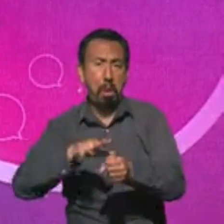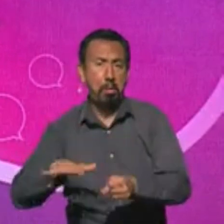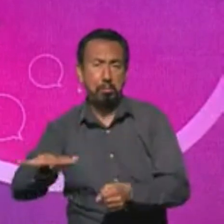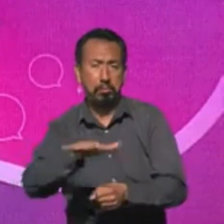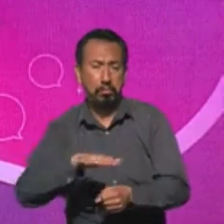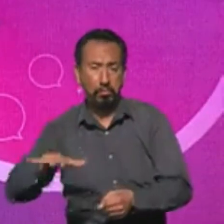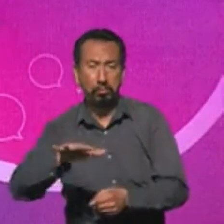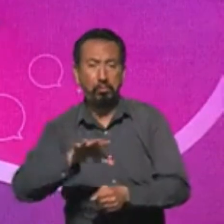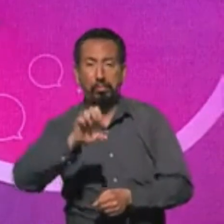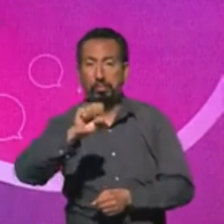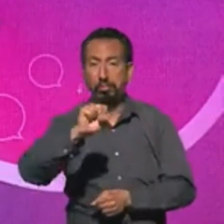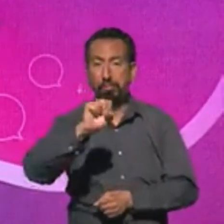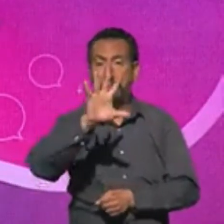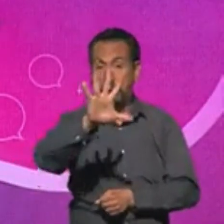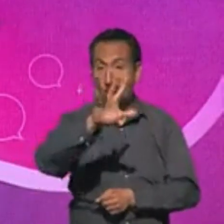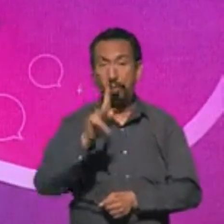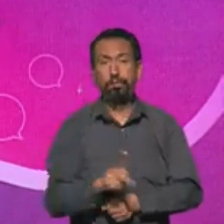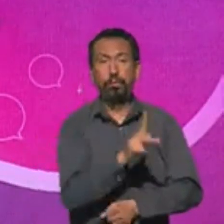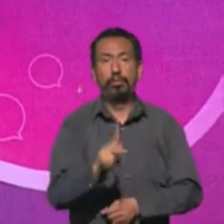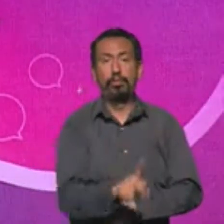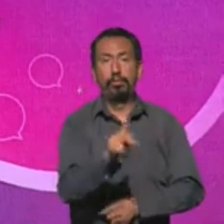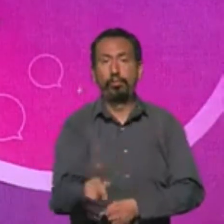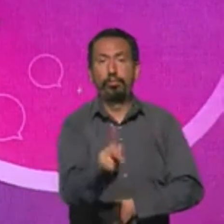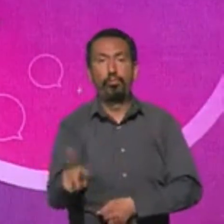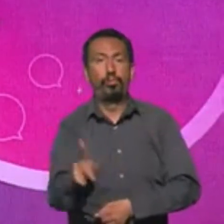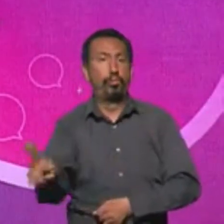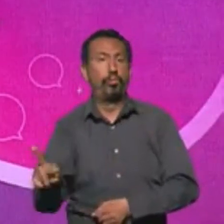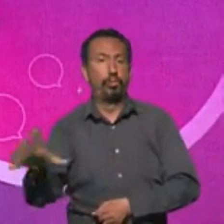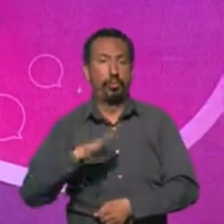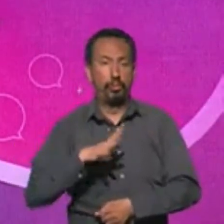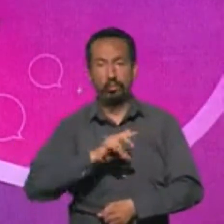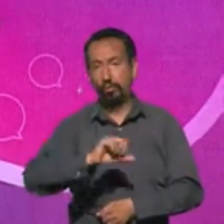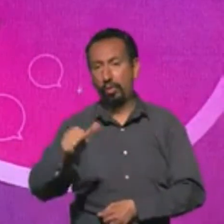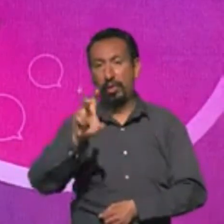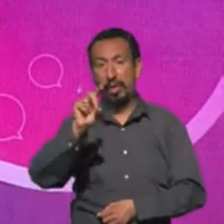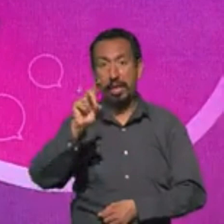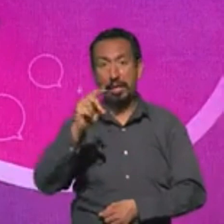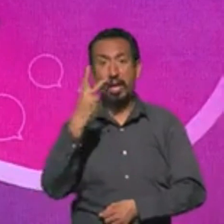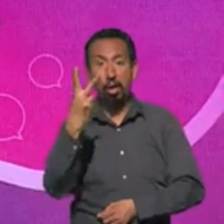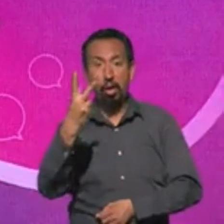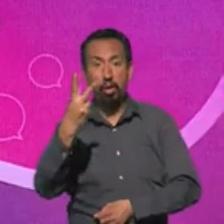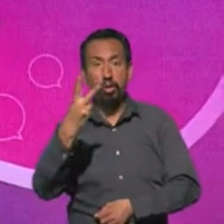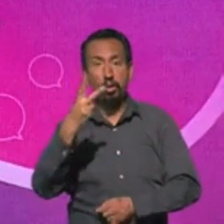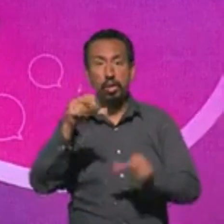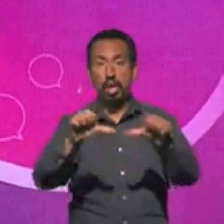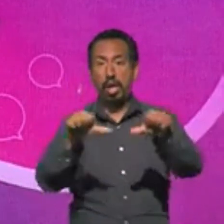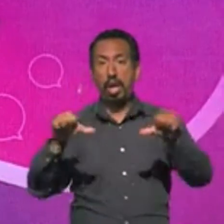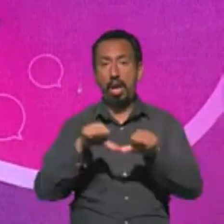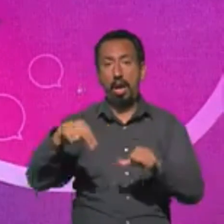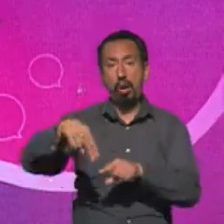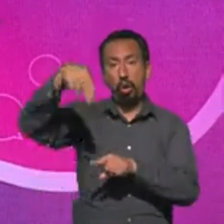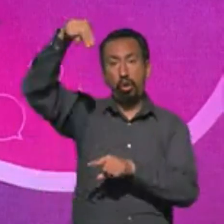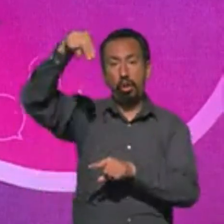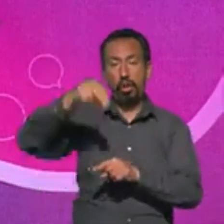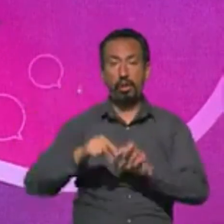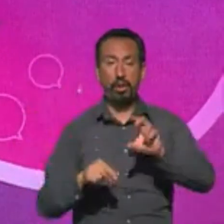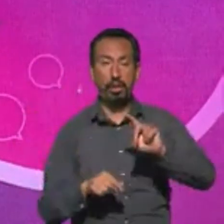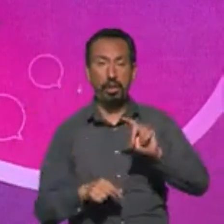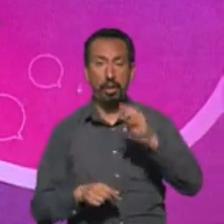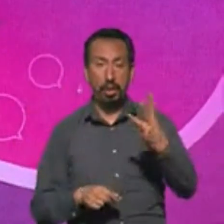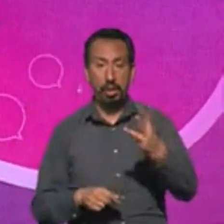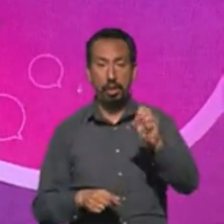65 comunidades rurales de las cuales 32 están en la zona norte y 33 en la zona